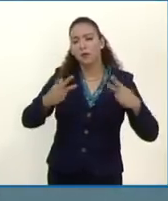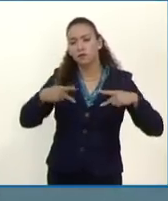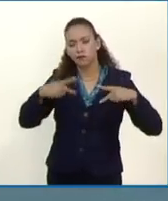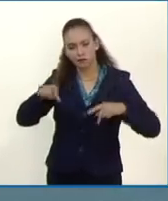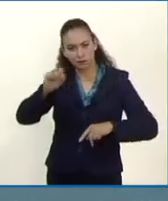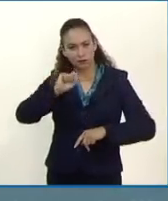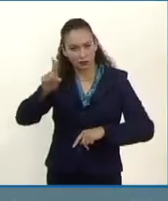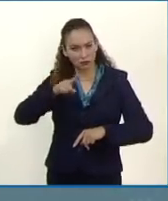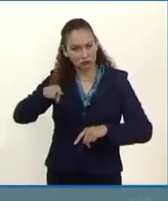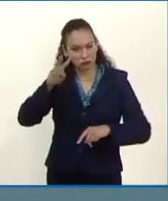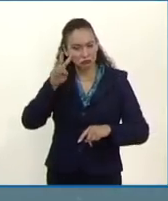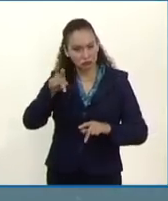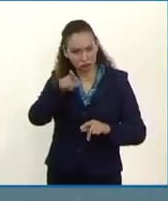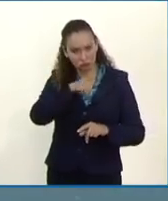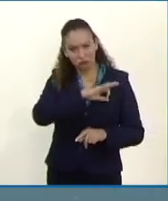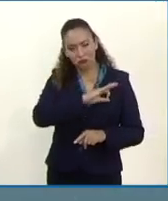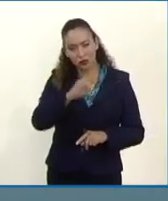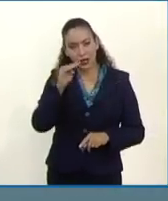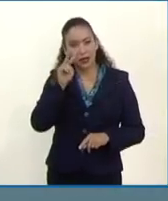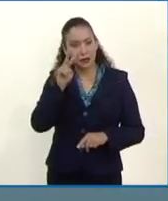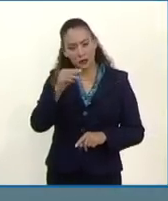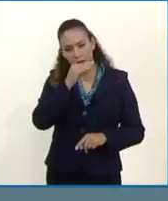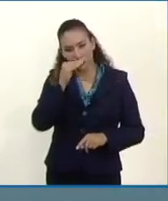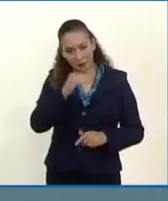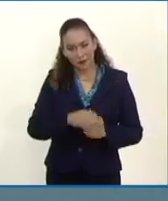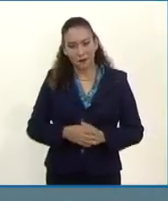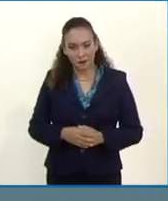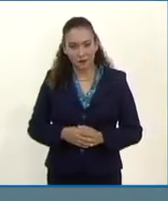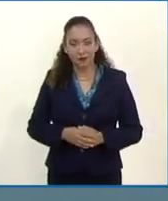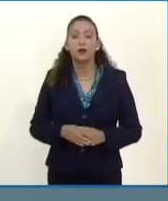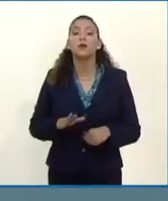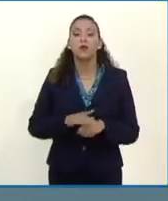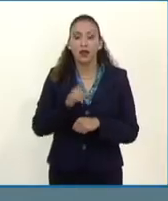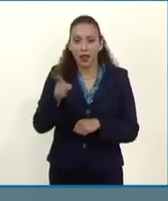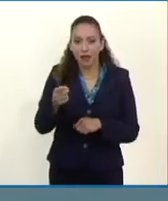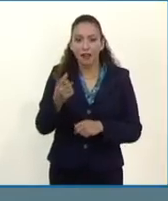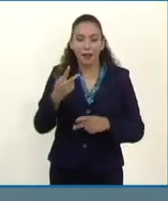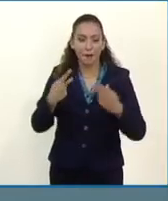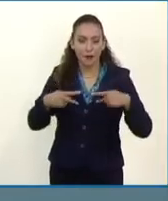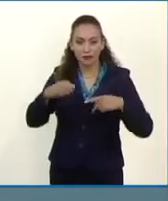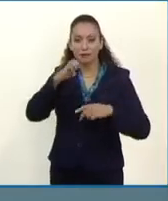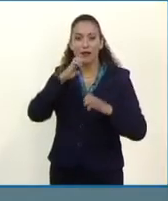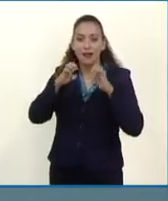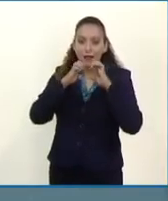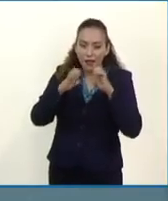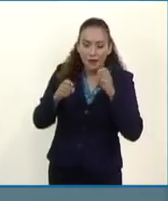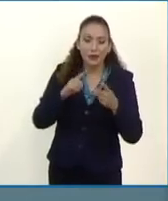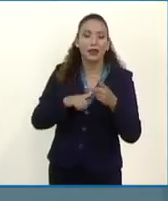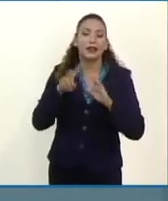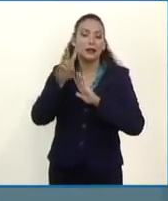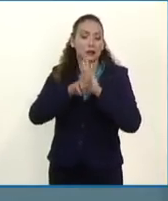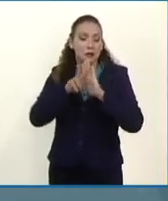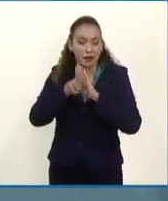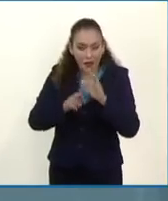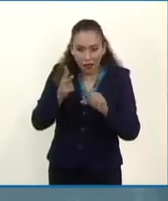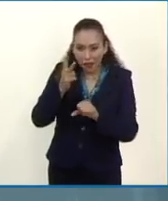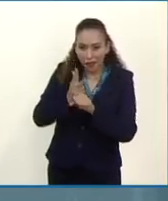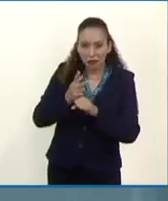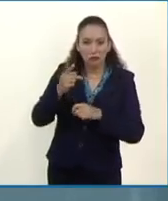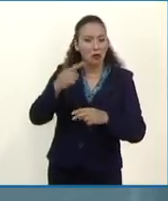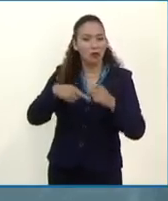personas juzgadoras en los foros organizados por el Poder Legislativo Federal, además de entrevistas y mesas de análisis sobre el